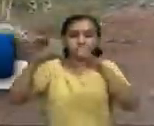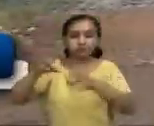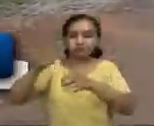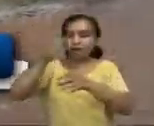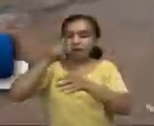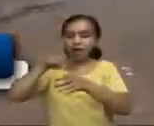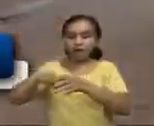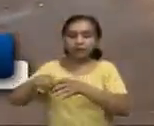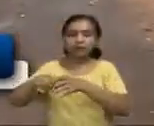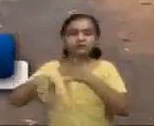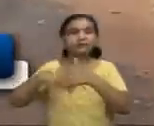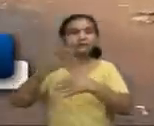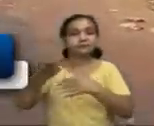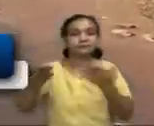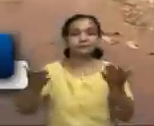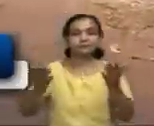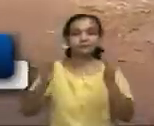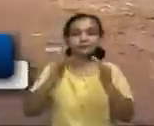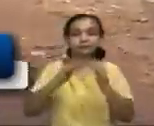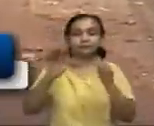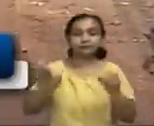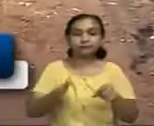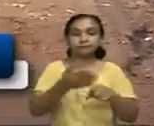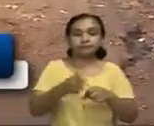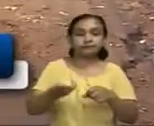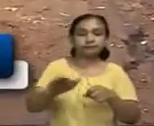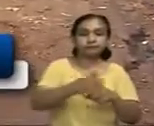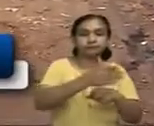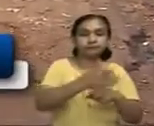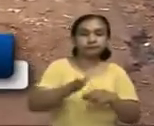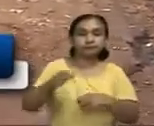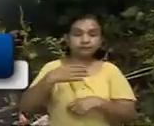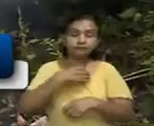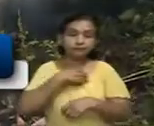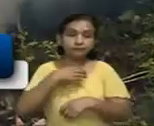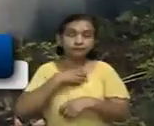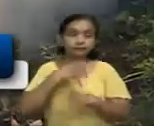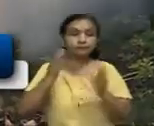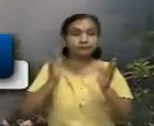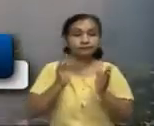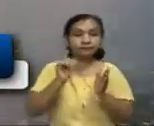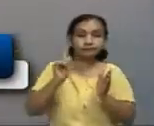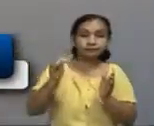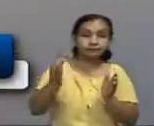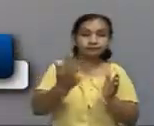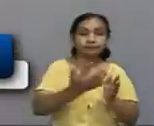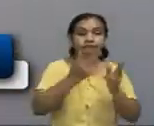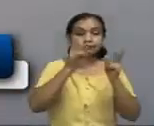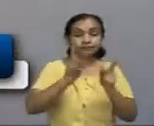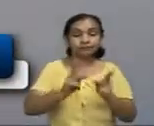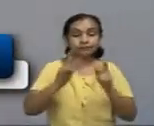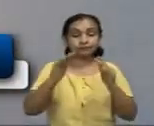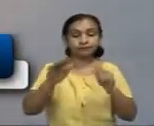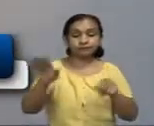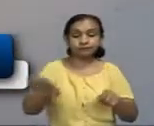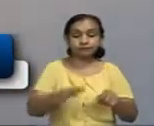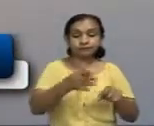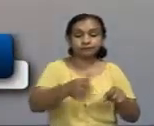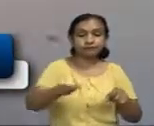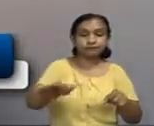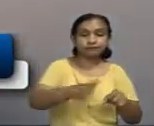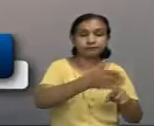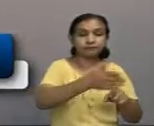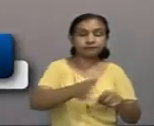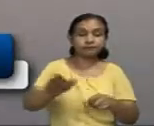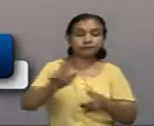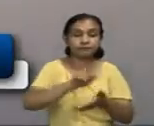y un criadero. Ahora, la cocina. Yo he mirado que, por ejemplo, obviamente, todas las amas de casa y todos los que contribuimos al